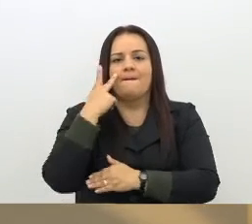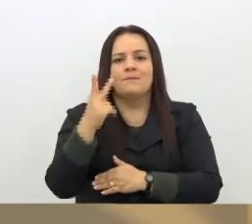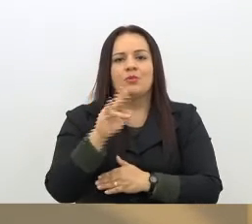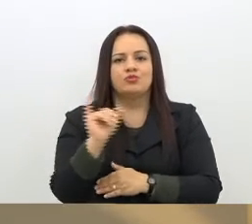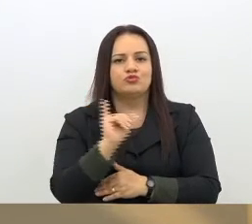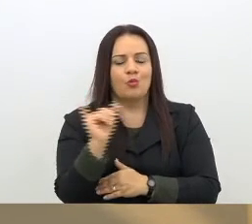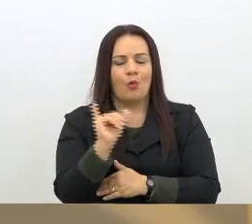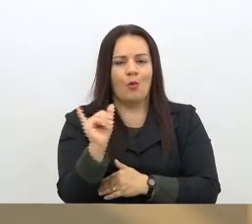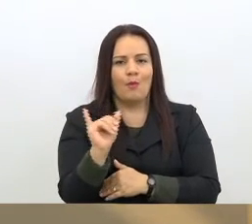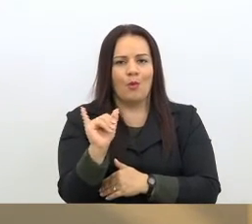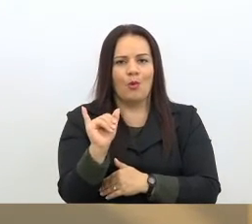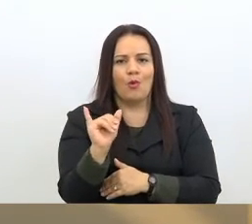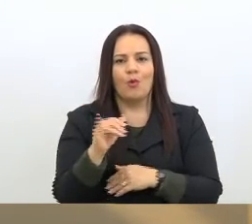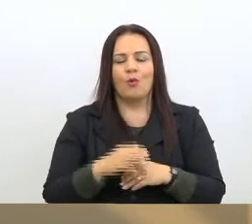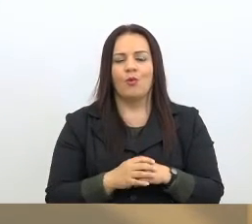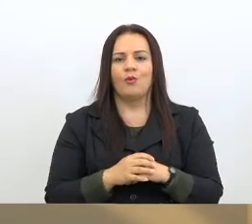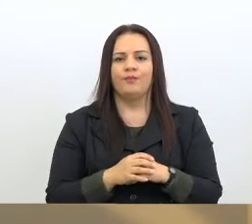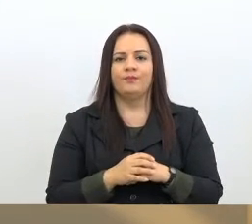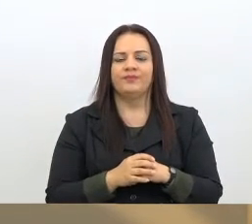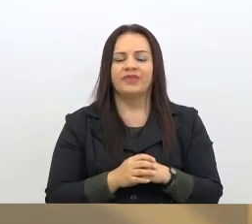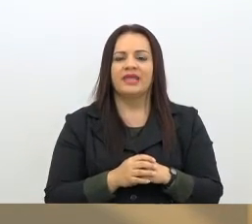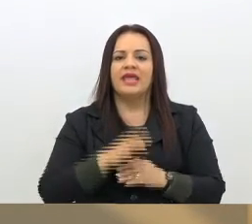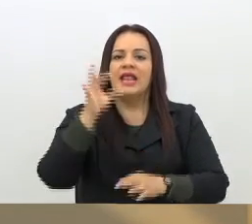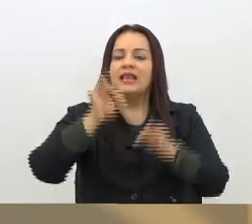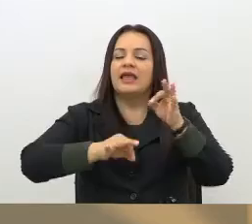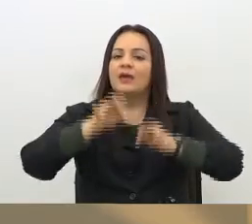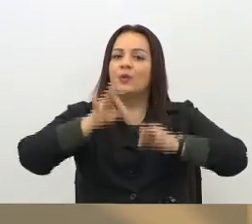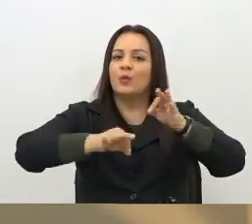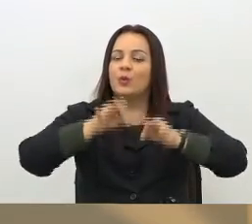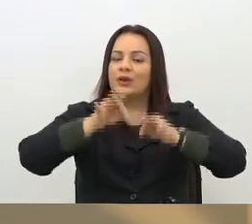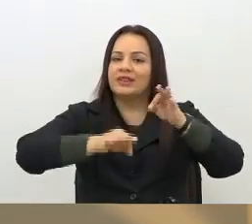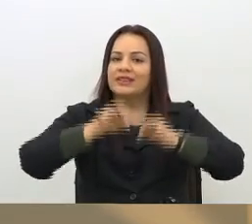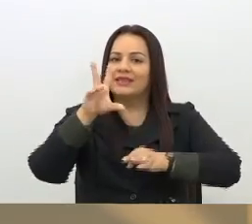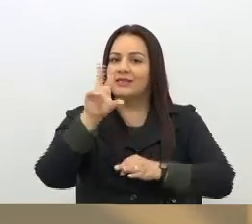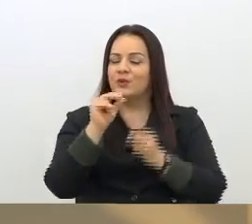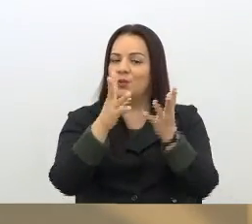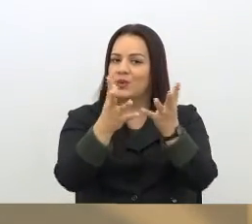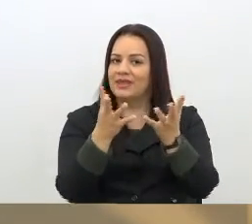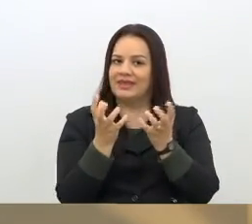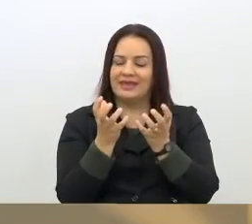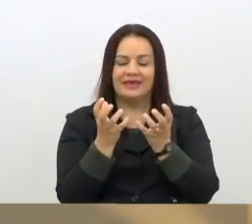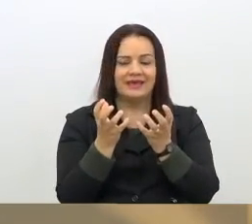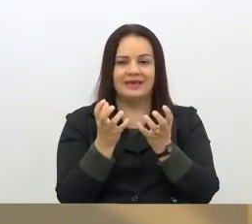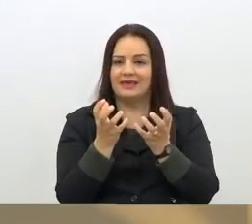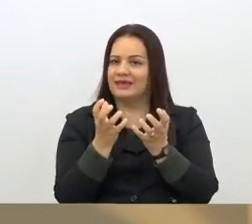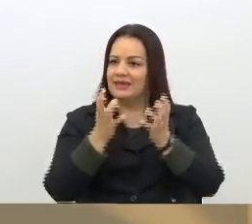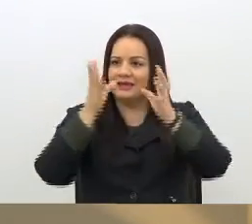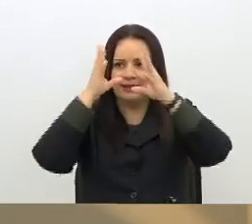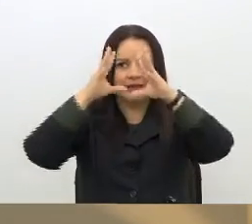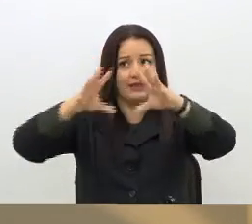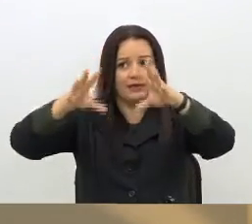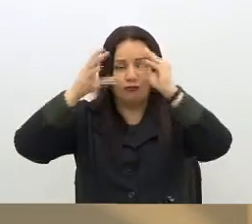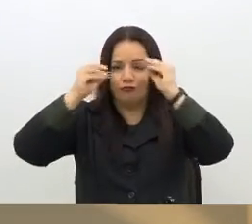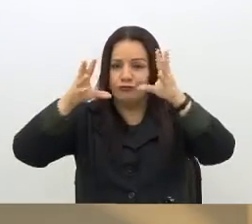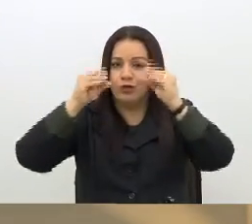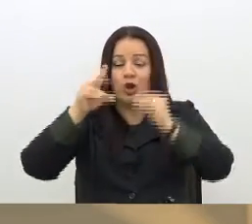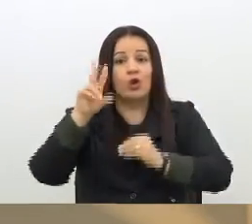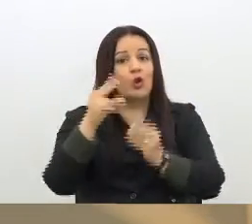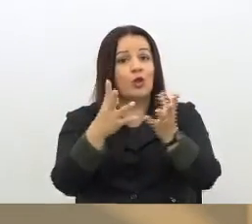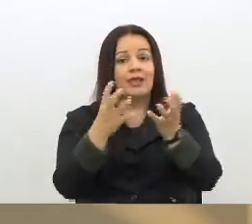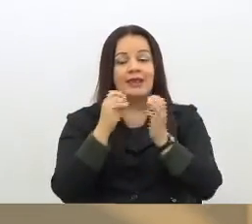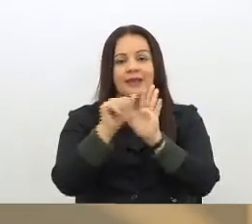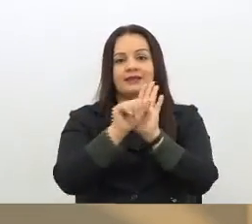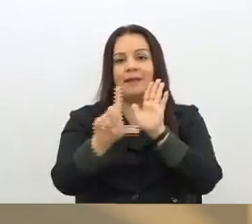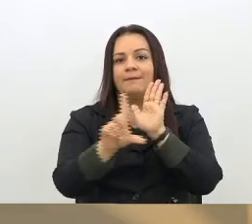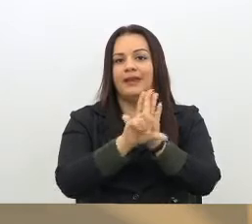cómo la Corte no quiere rendir cuentas y no quiere que la Asamblea Legislativa